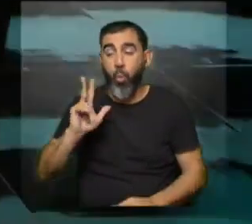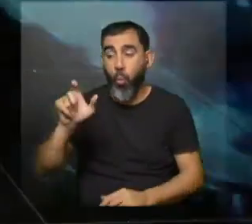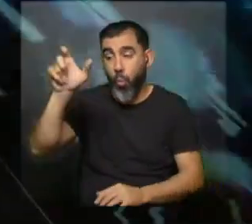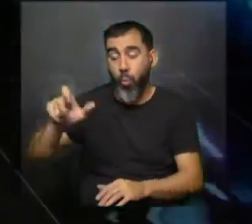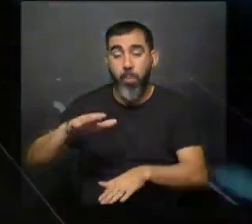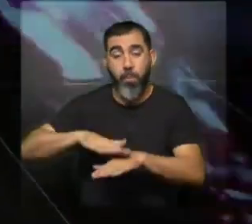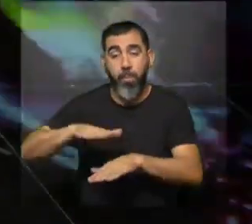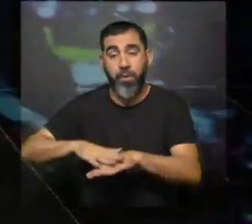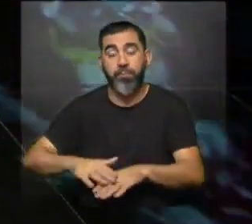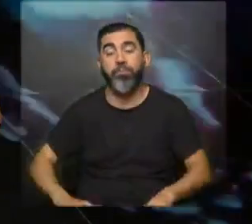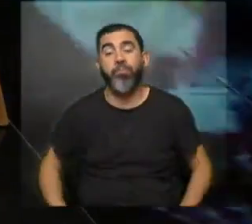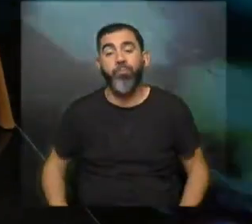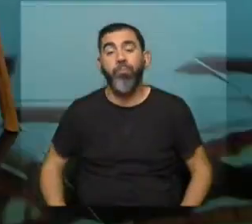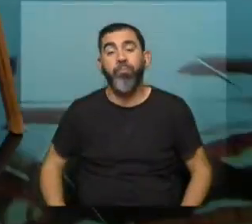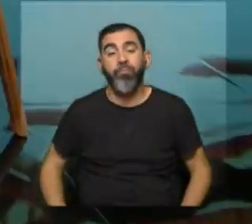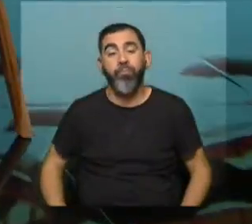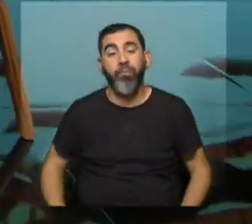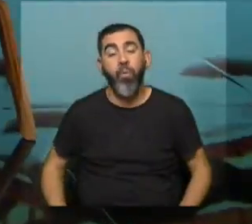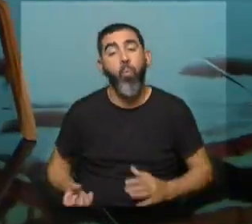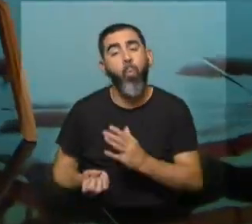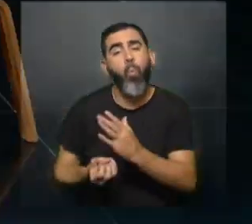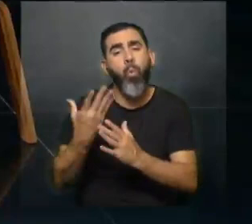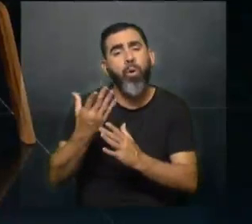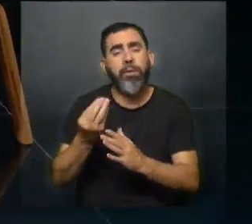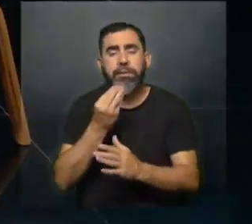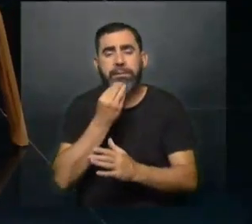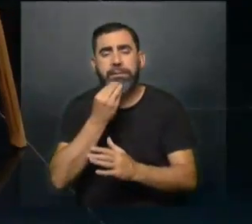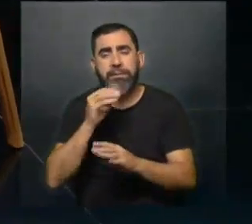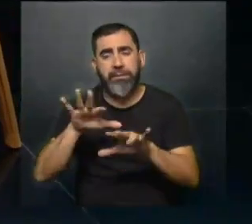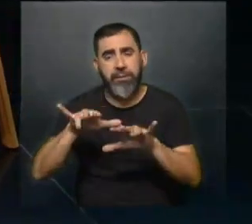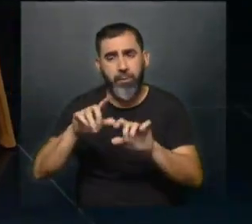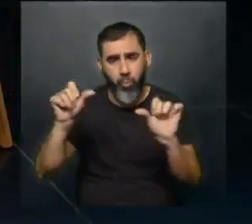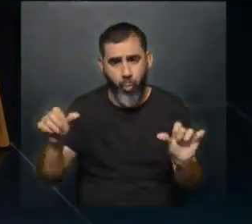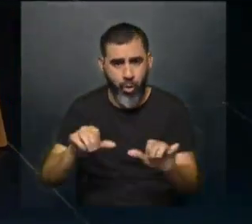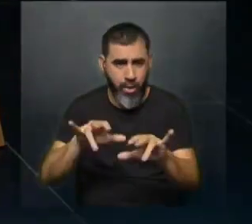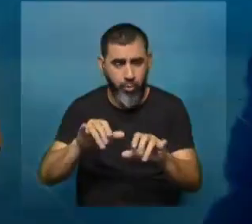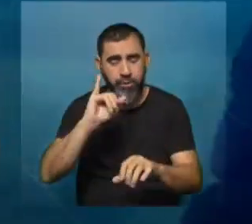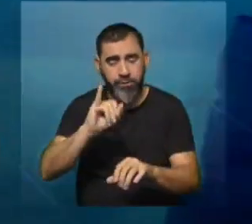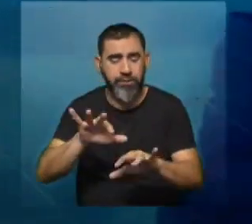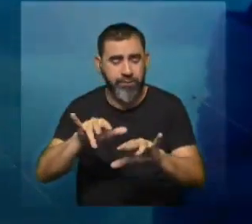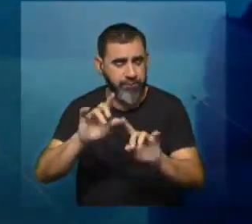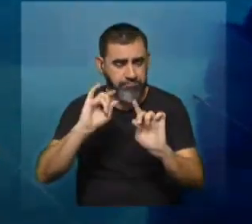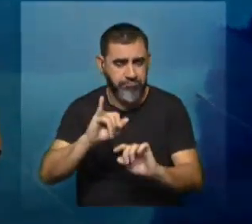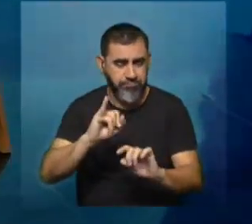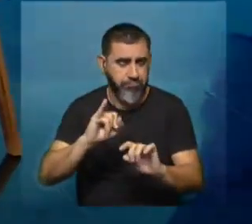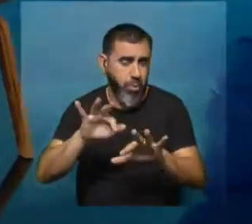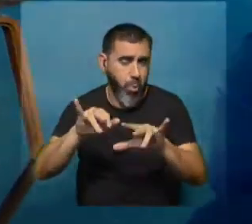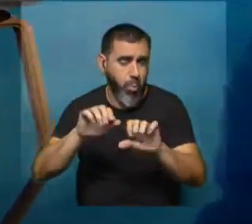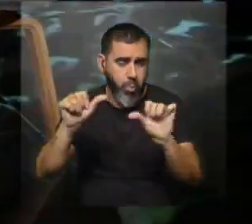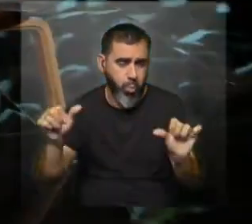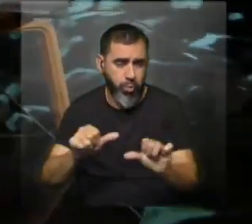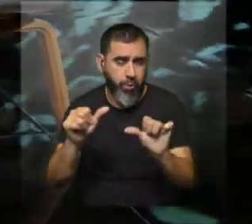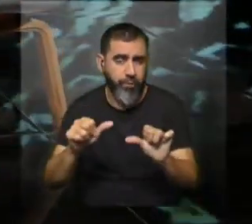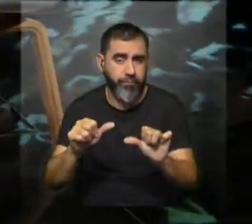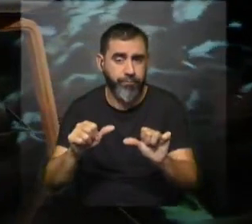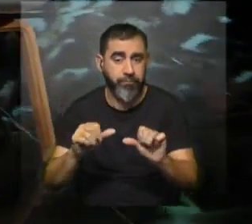un rol en la generación de ese evento climático. Y esos modelos corren en simuladores informáticos, digamos, en computadoras. Eso es exactamente, son modelos que